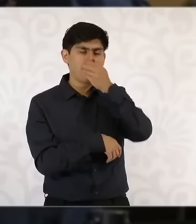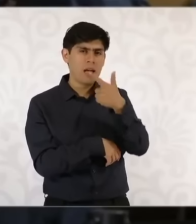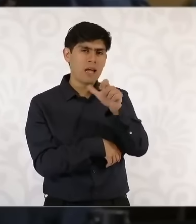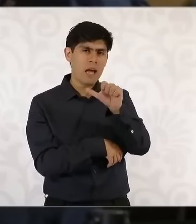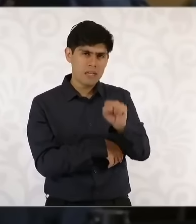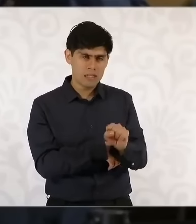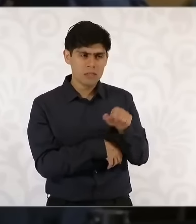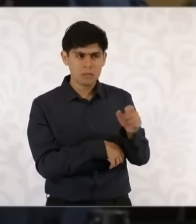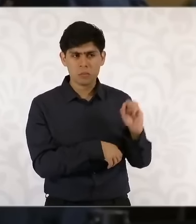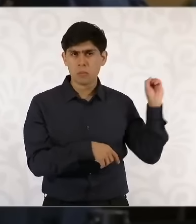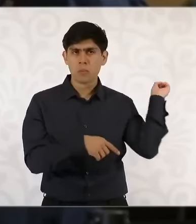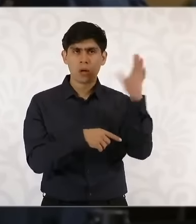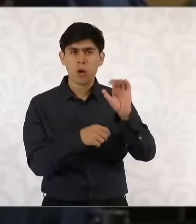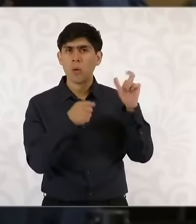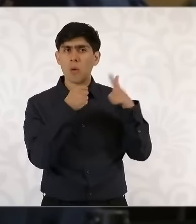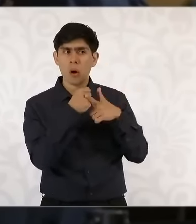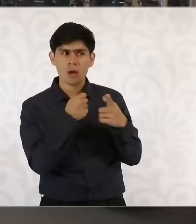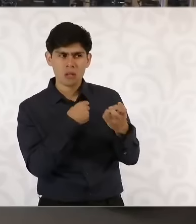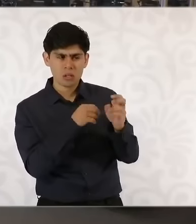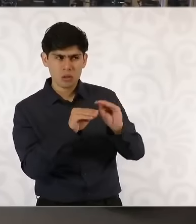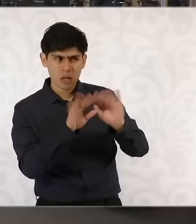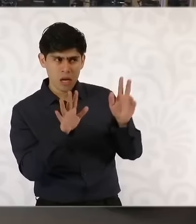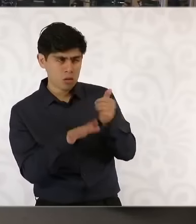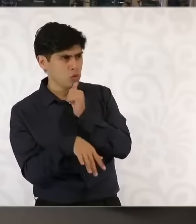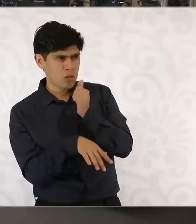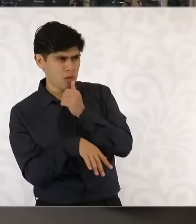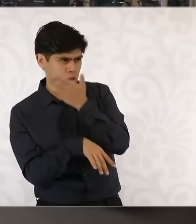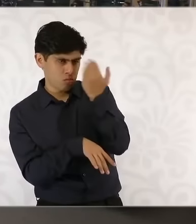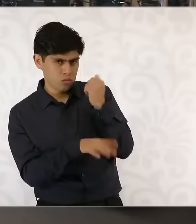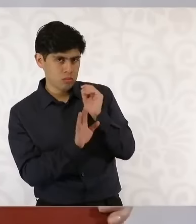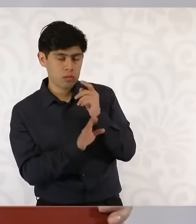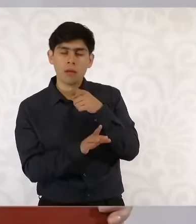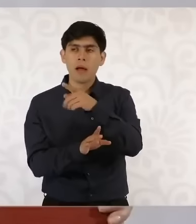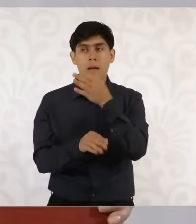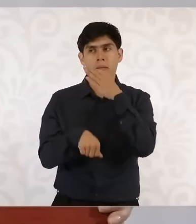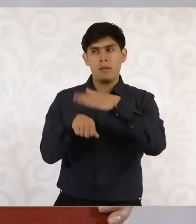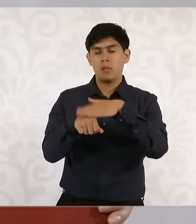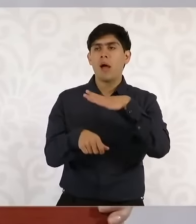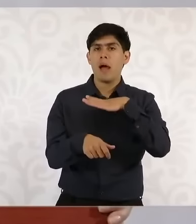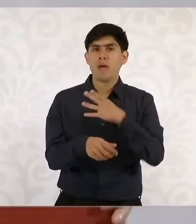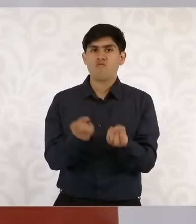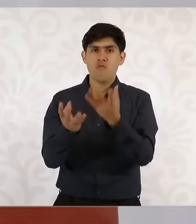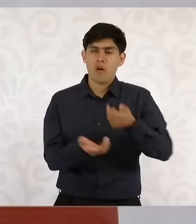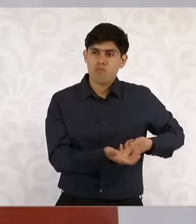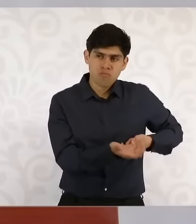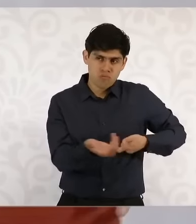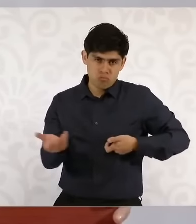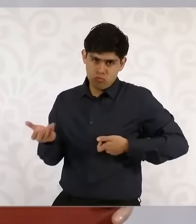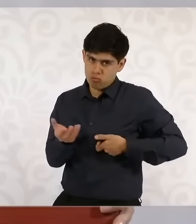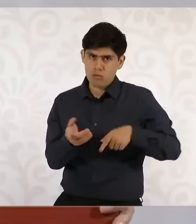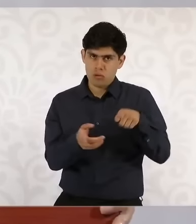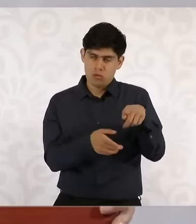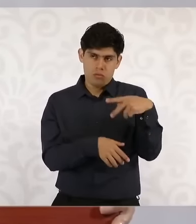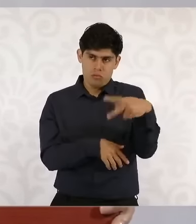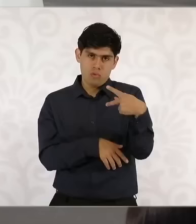claro, porque incluso hay versiones de que se usan extinguidores, tiene que… Perdón. De ellos mismos, de la